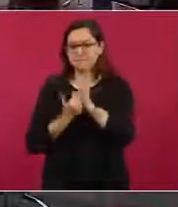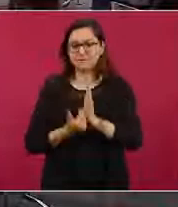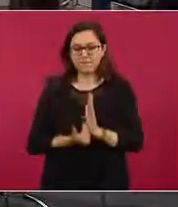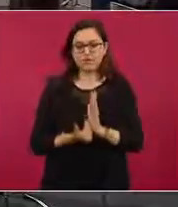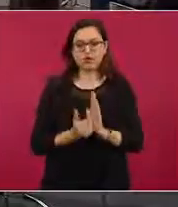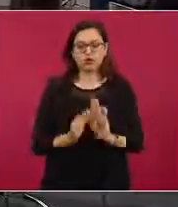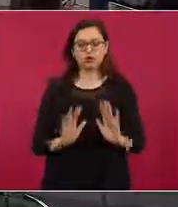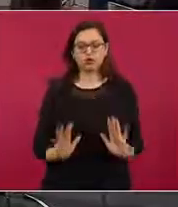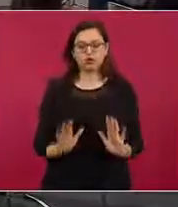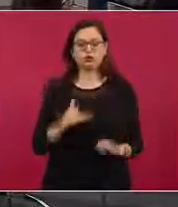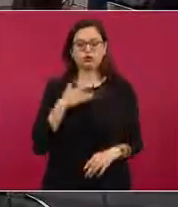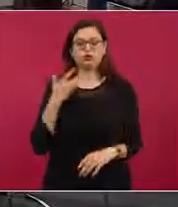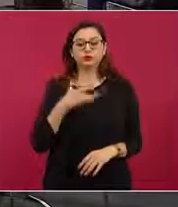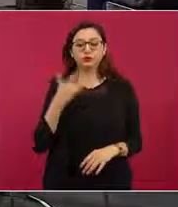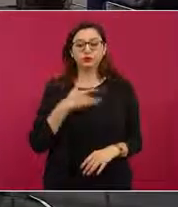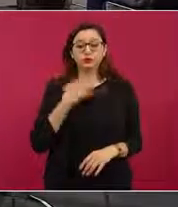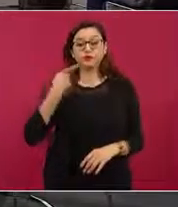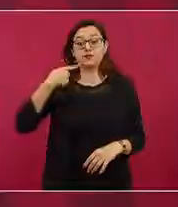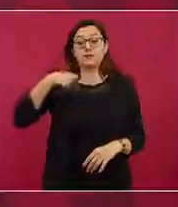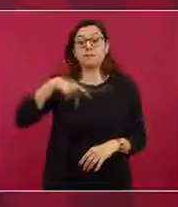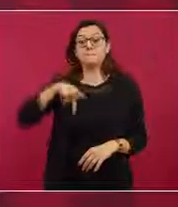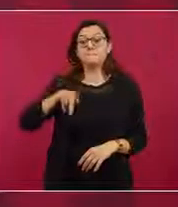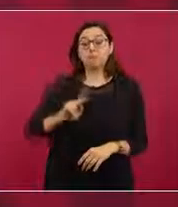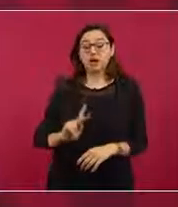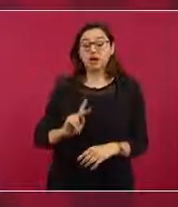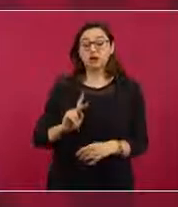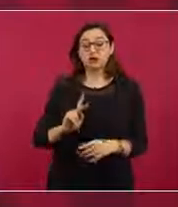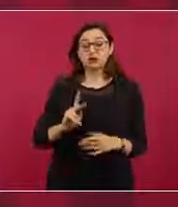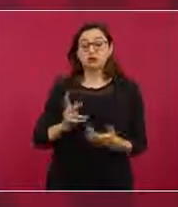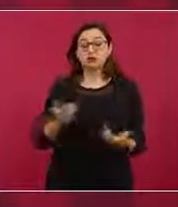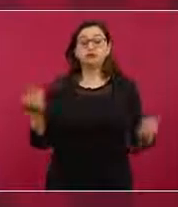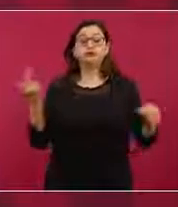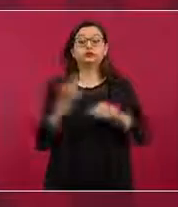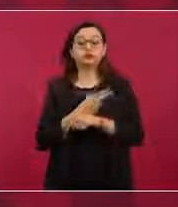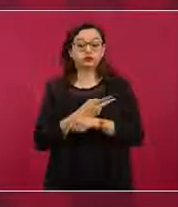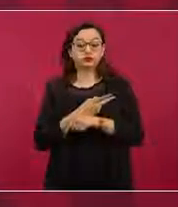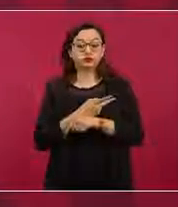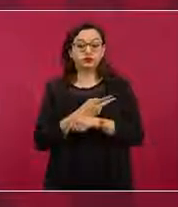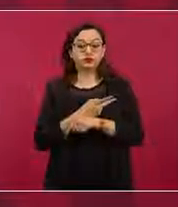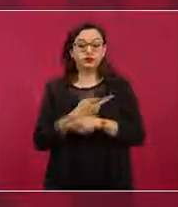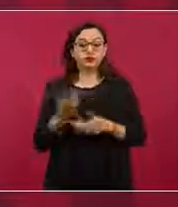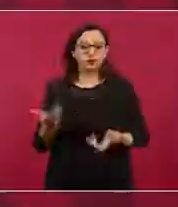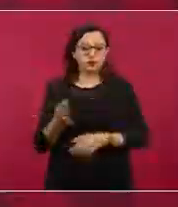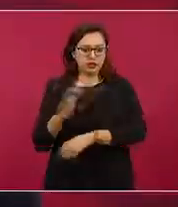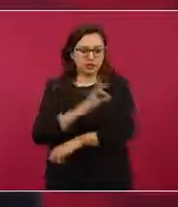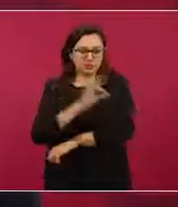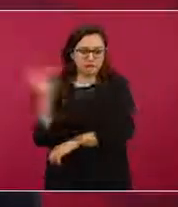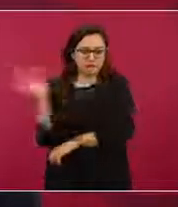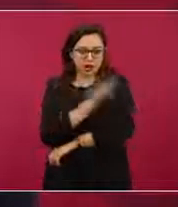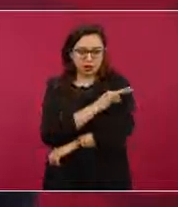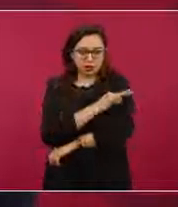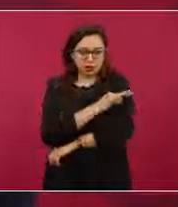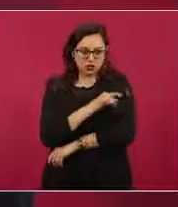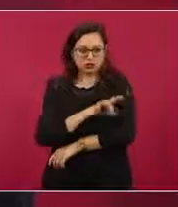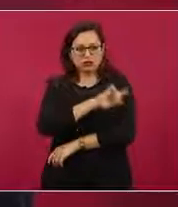estamos constatando de que hay efectos,